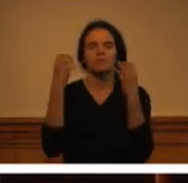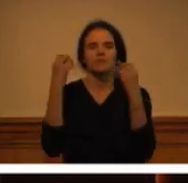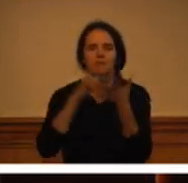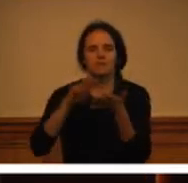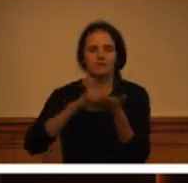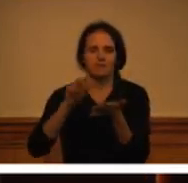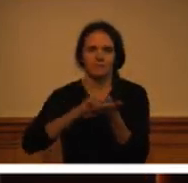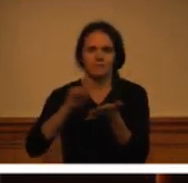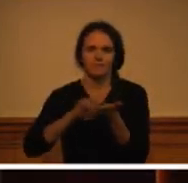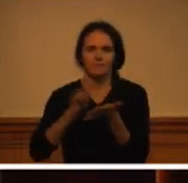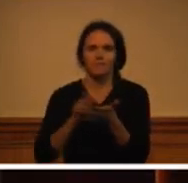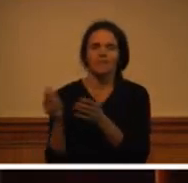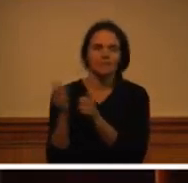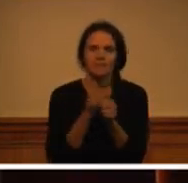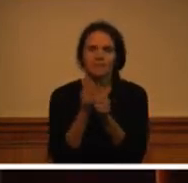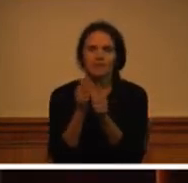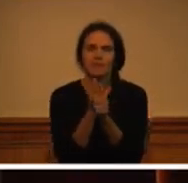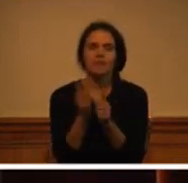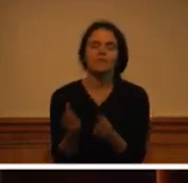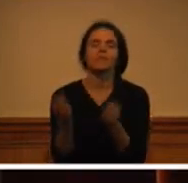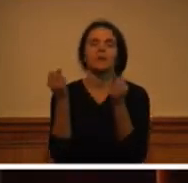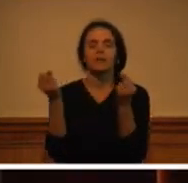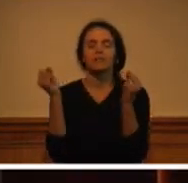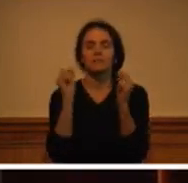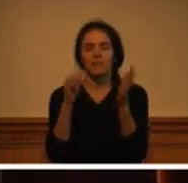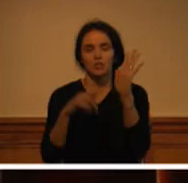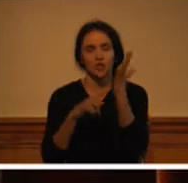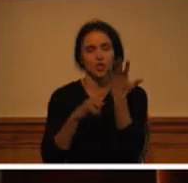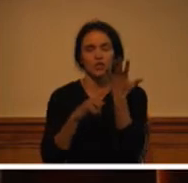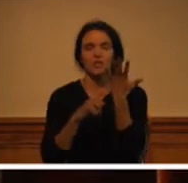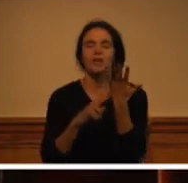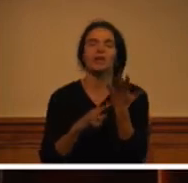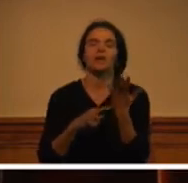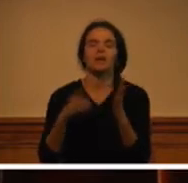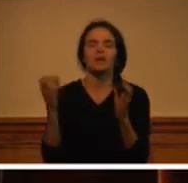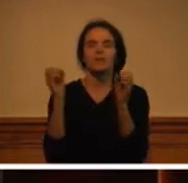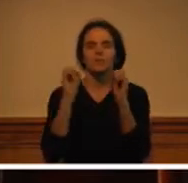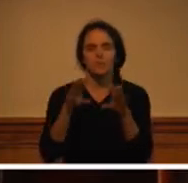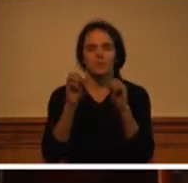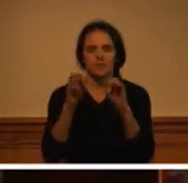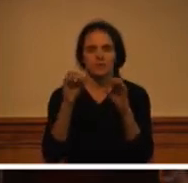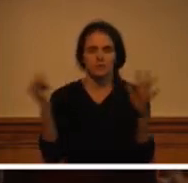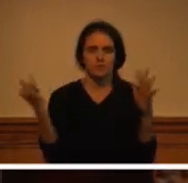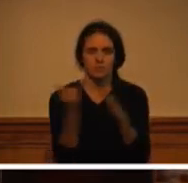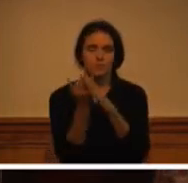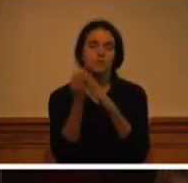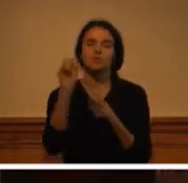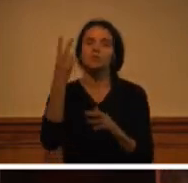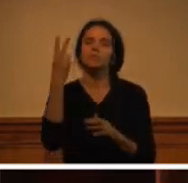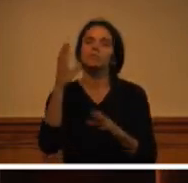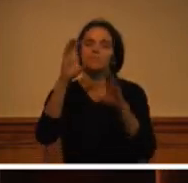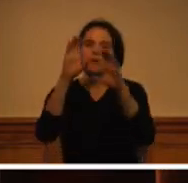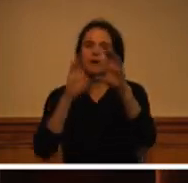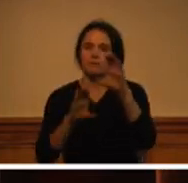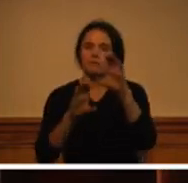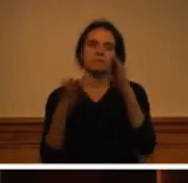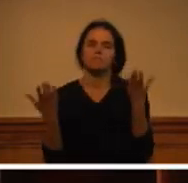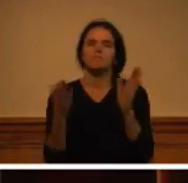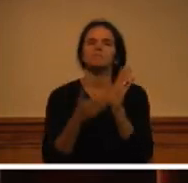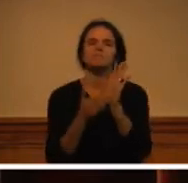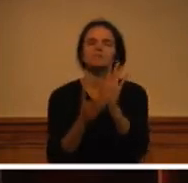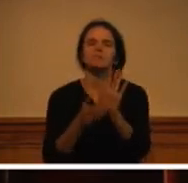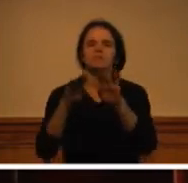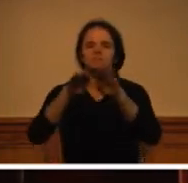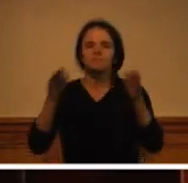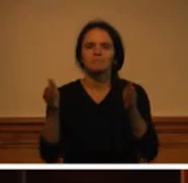lectoescritura mediado por tecnologías en educación inclusiva. En esta segunda parte podrán asistir a la presentación de la mesita que